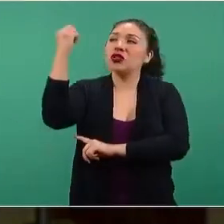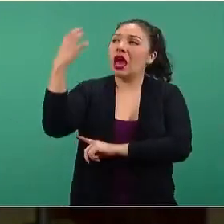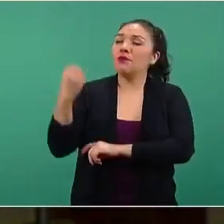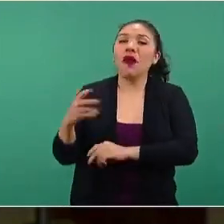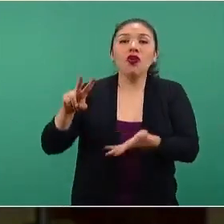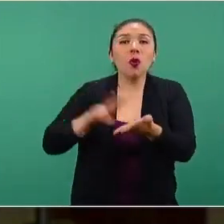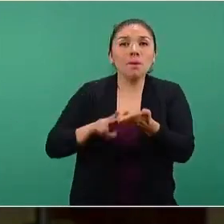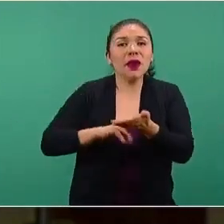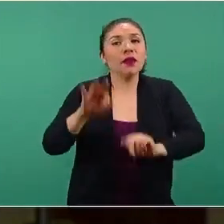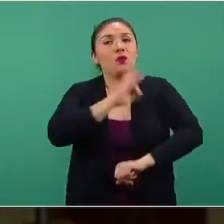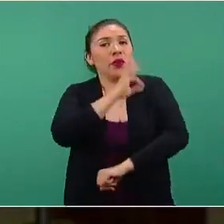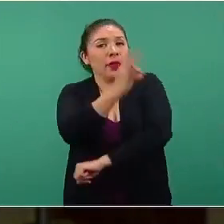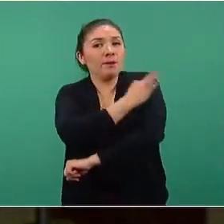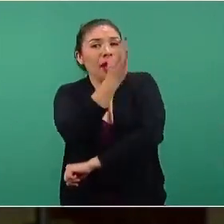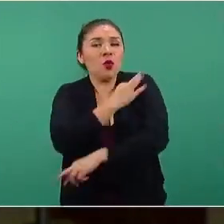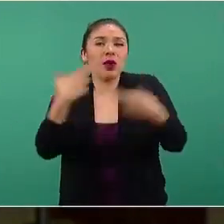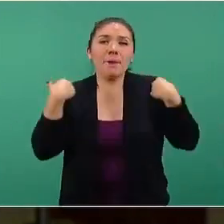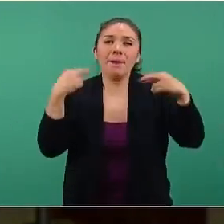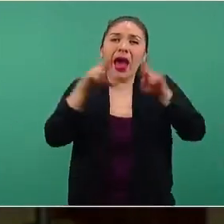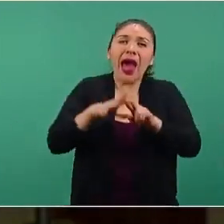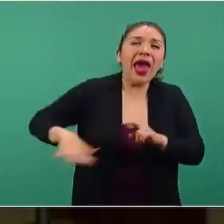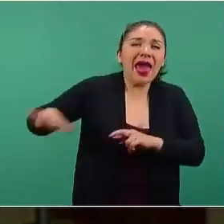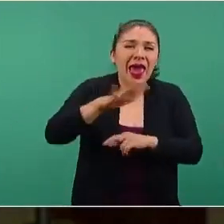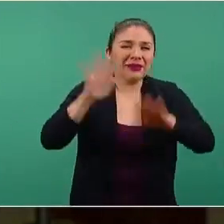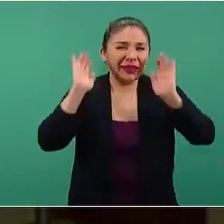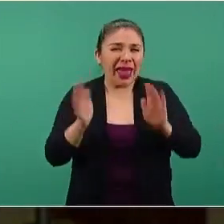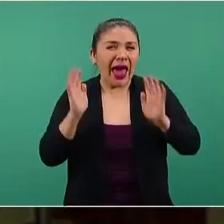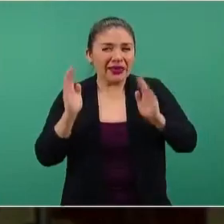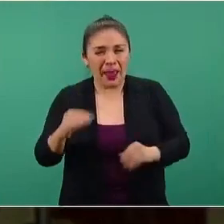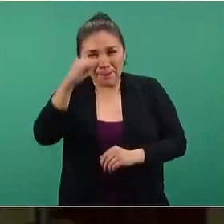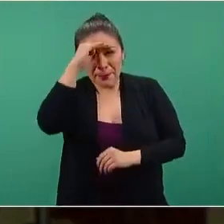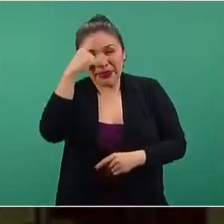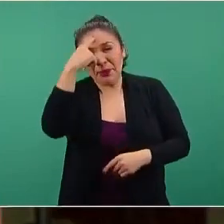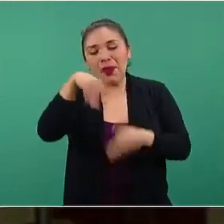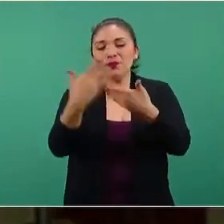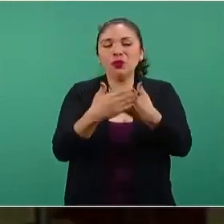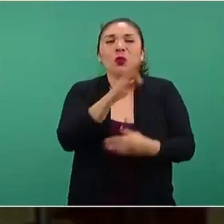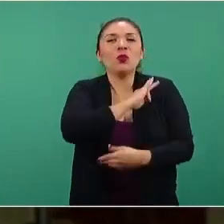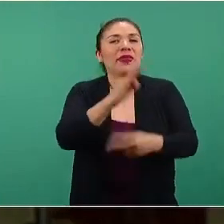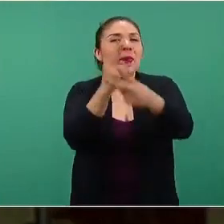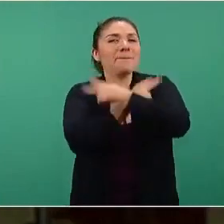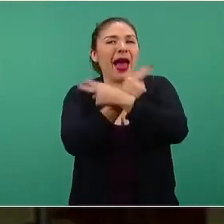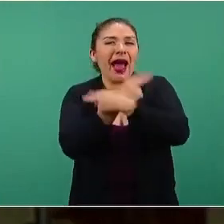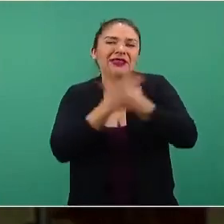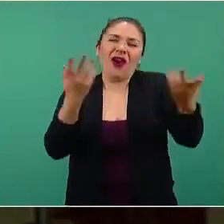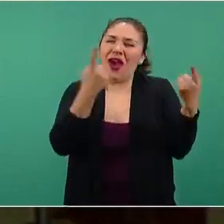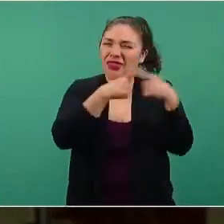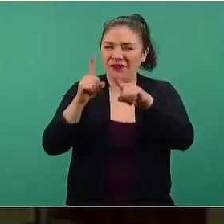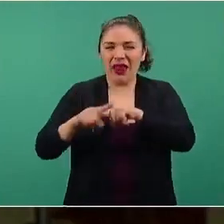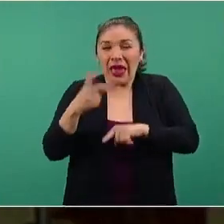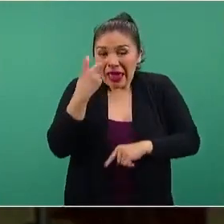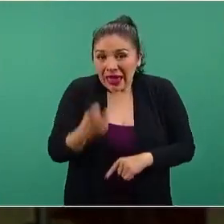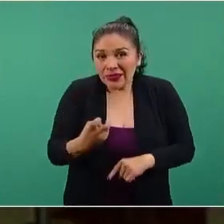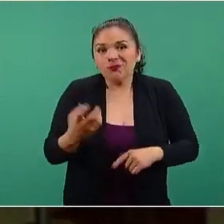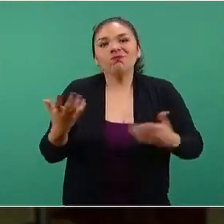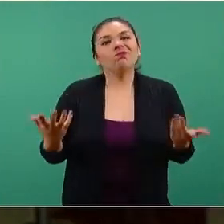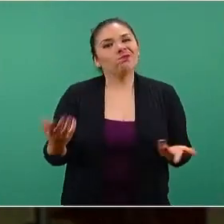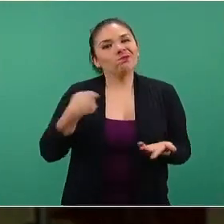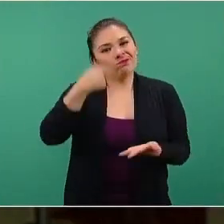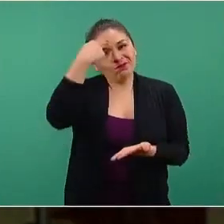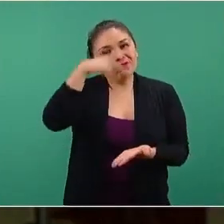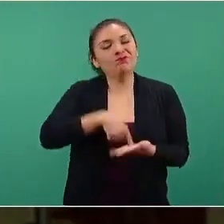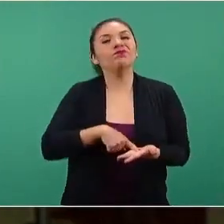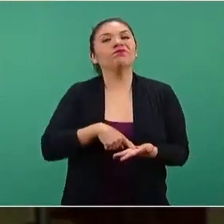vamos a vacunar a los maestros y vamos a tener vacaciones y vamos a hacer una serie de cosas. Entonces, creo